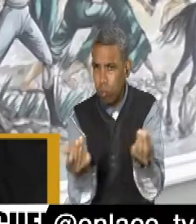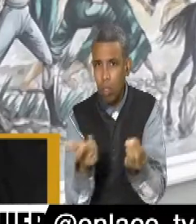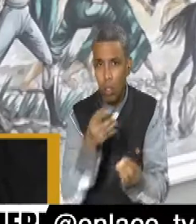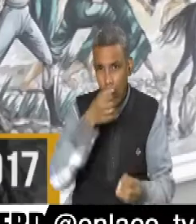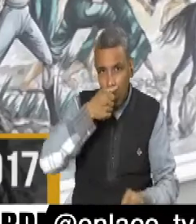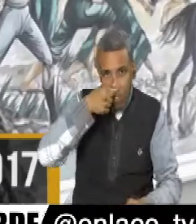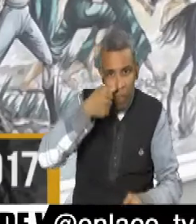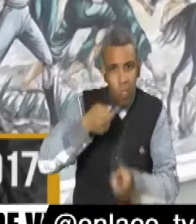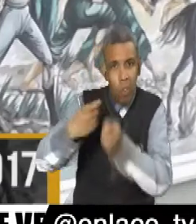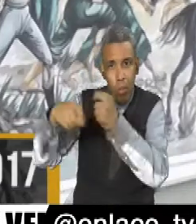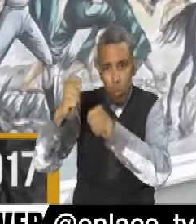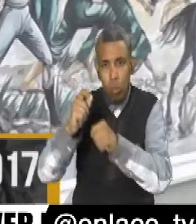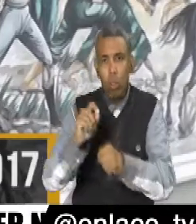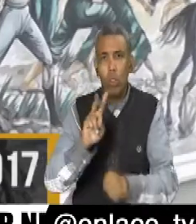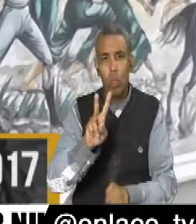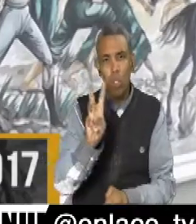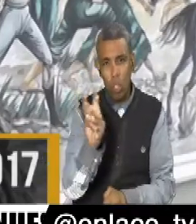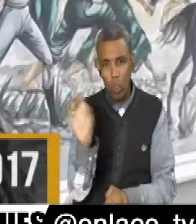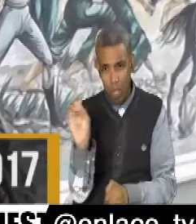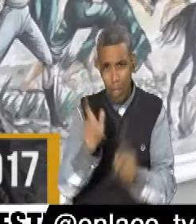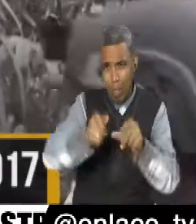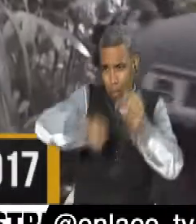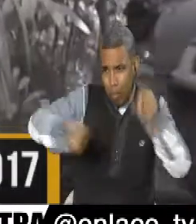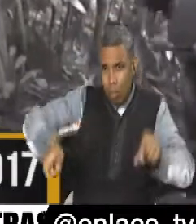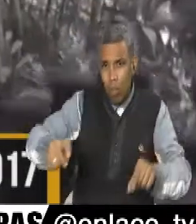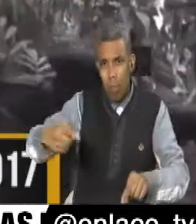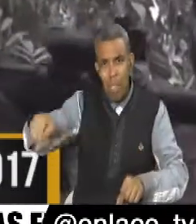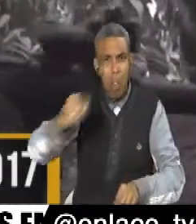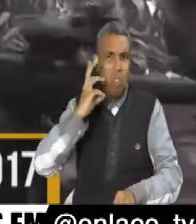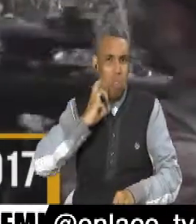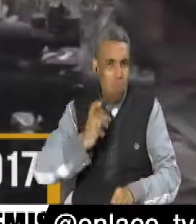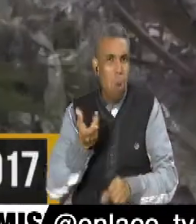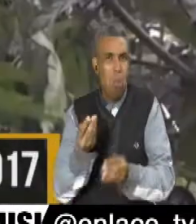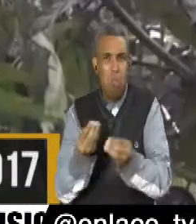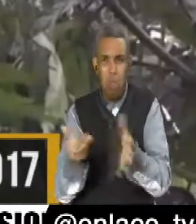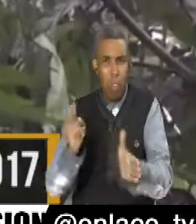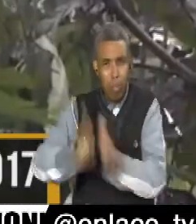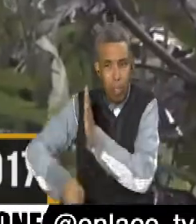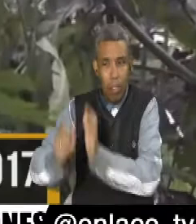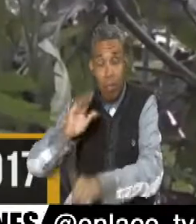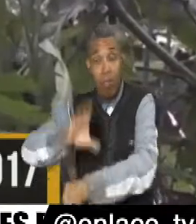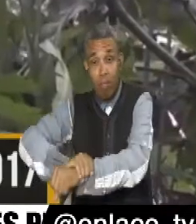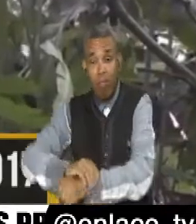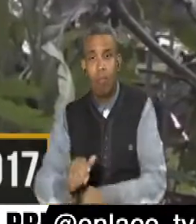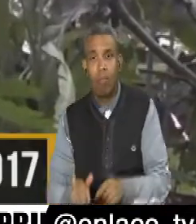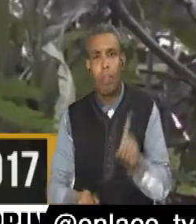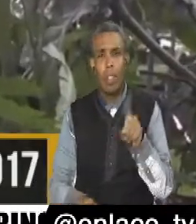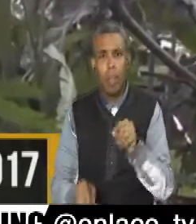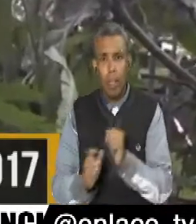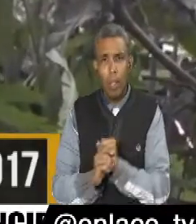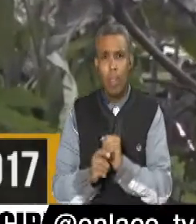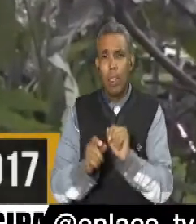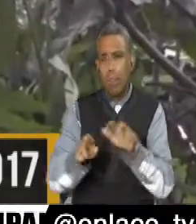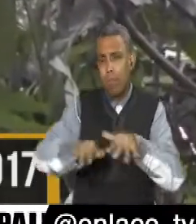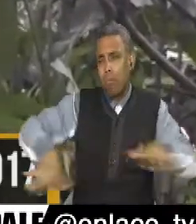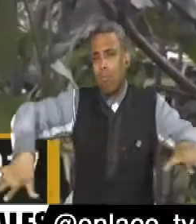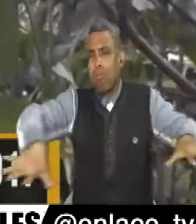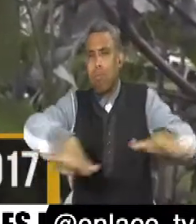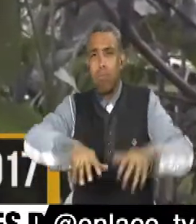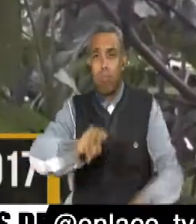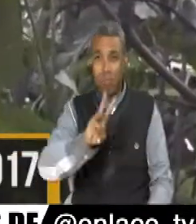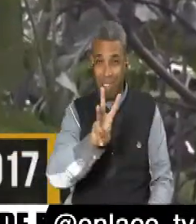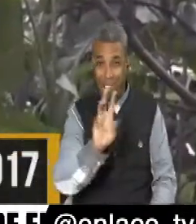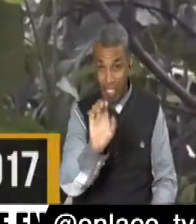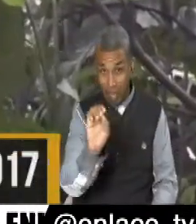y 280 capturas de delincuencia común. Entre los resultados se resalta además la erradicación de más de 300 hectáreas de